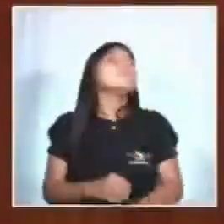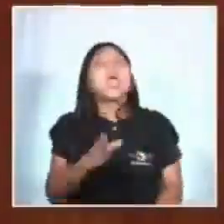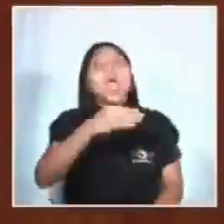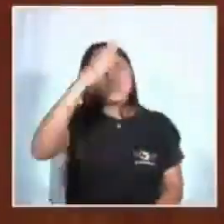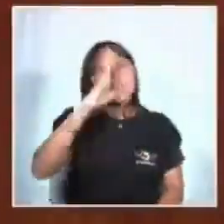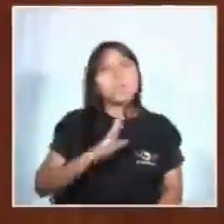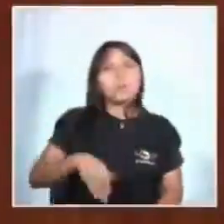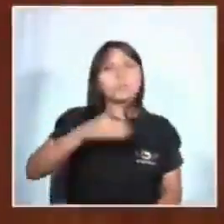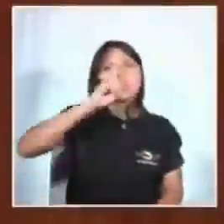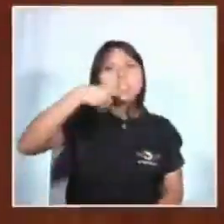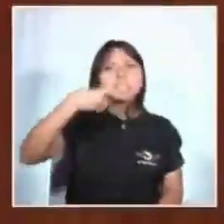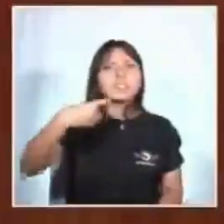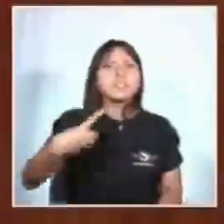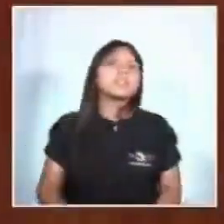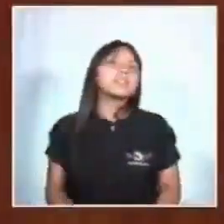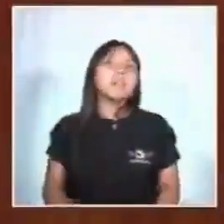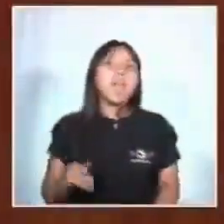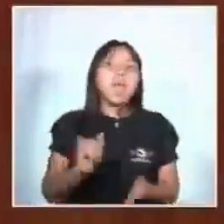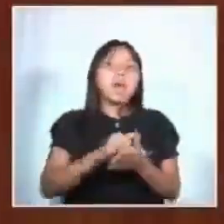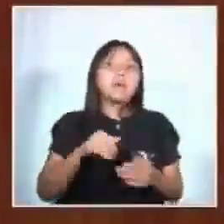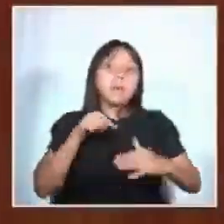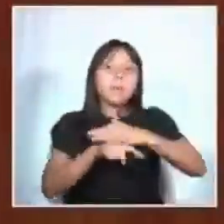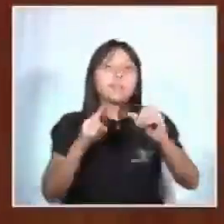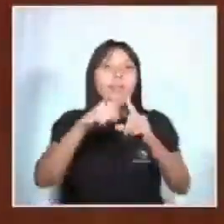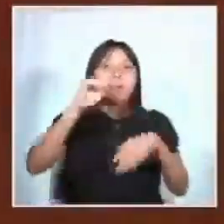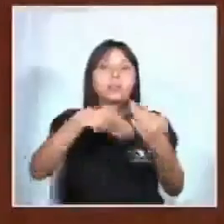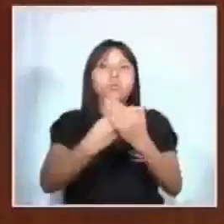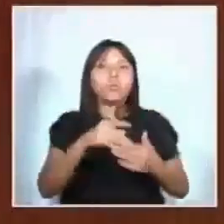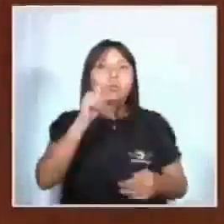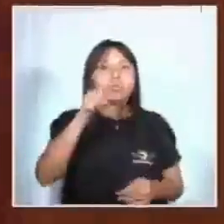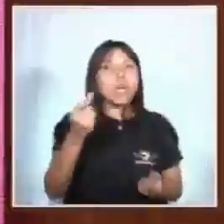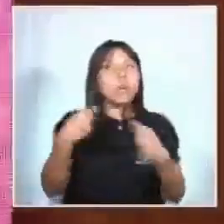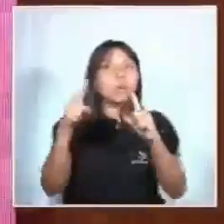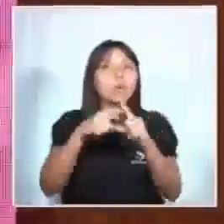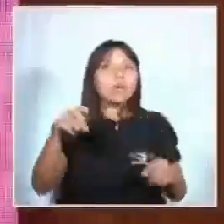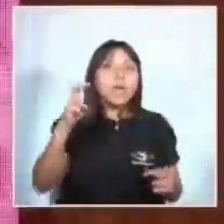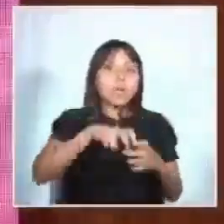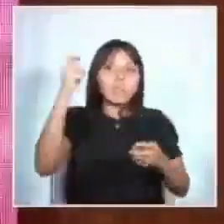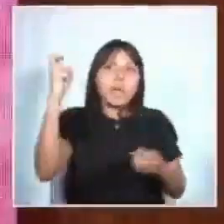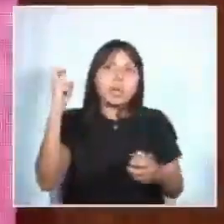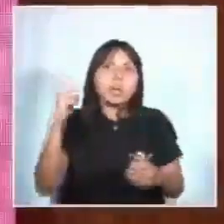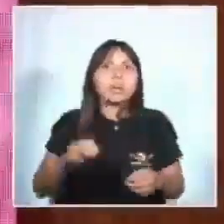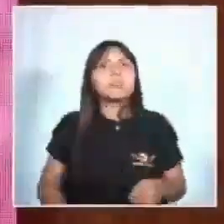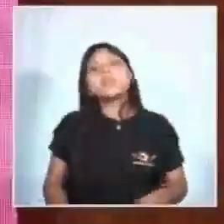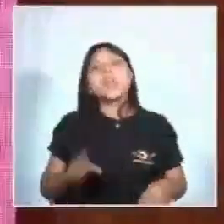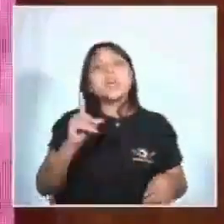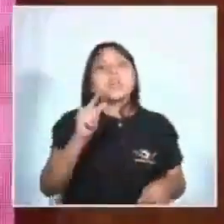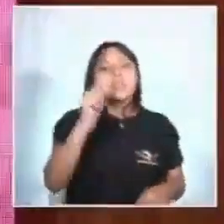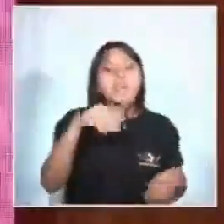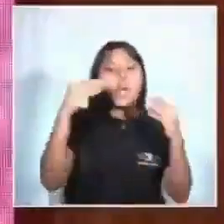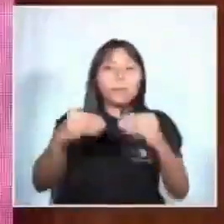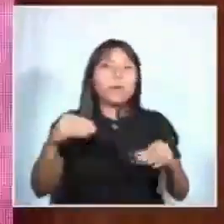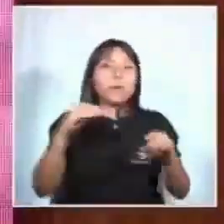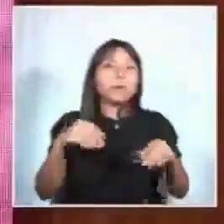Y Dios dice, a pesar de que están matando a todos, te voy a sacar. Te pongo una canasta calafateada.